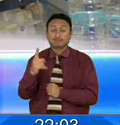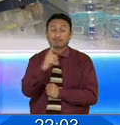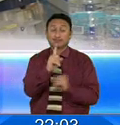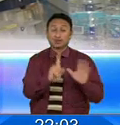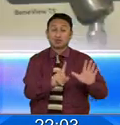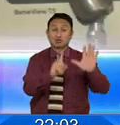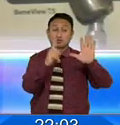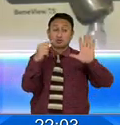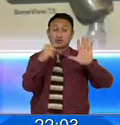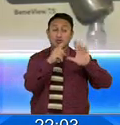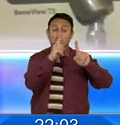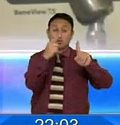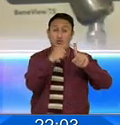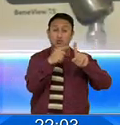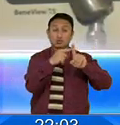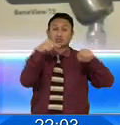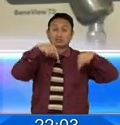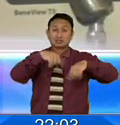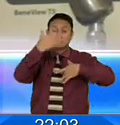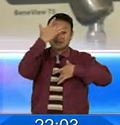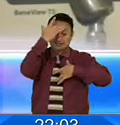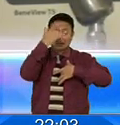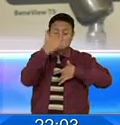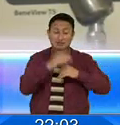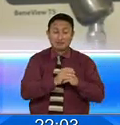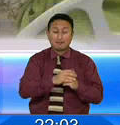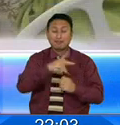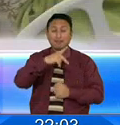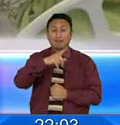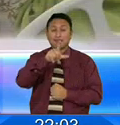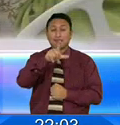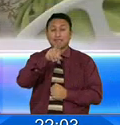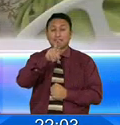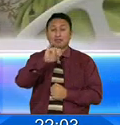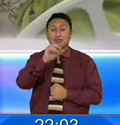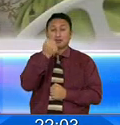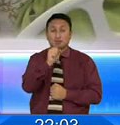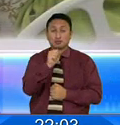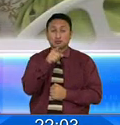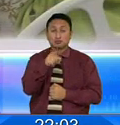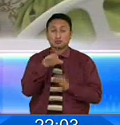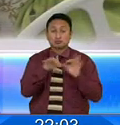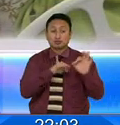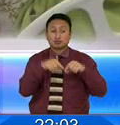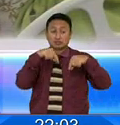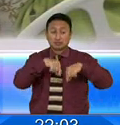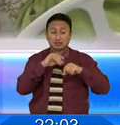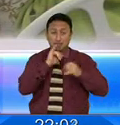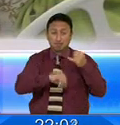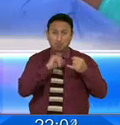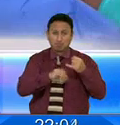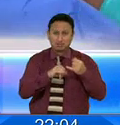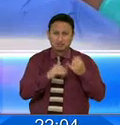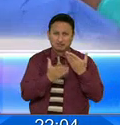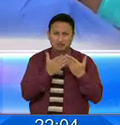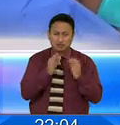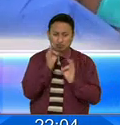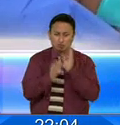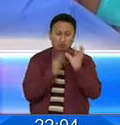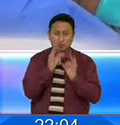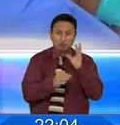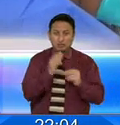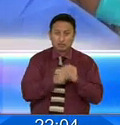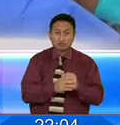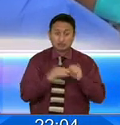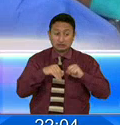la sintomatología de la variante Delta Plus, que según el funcionario, este virus es más contagioso y con un índice de